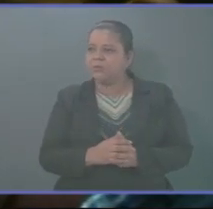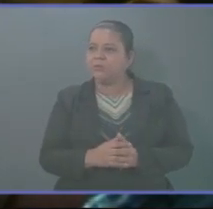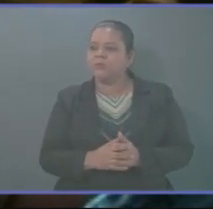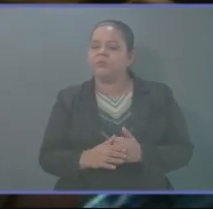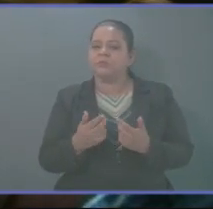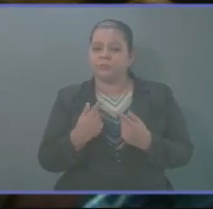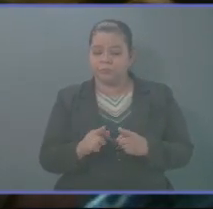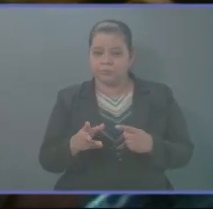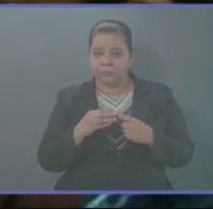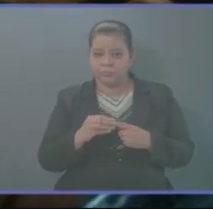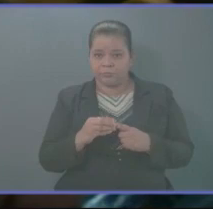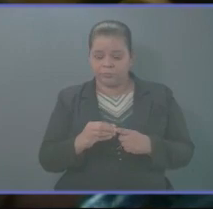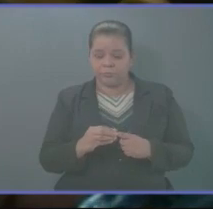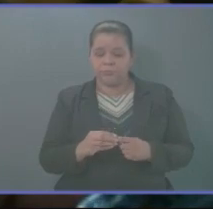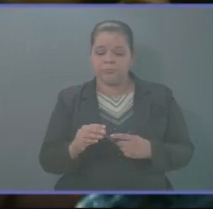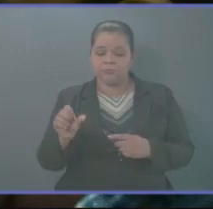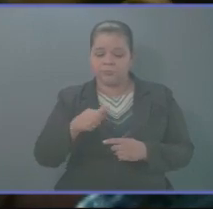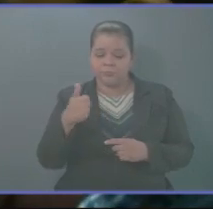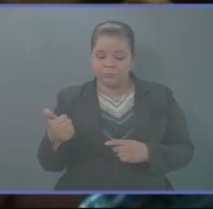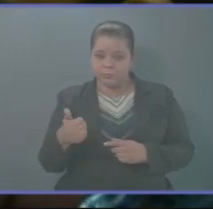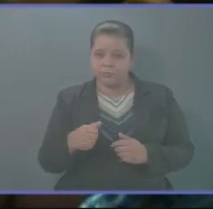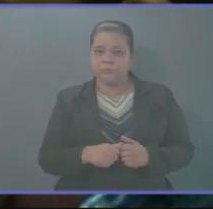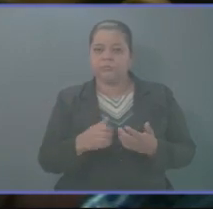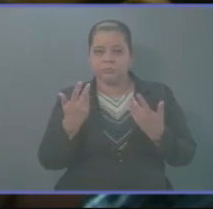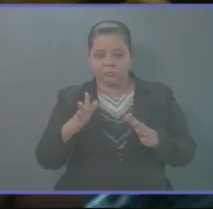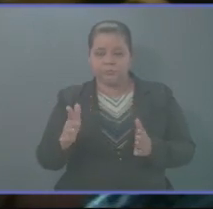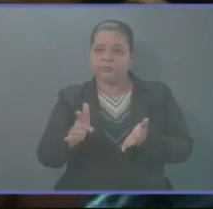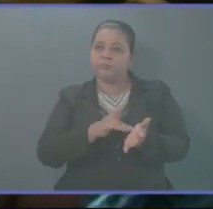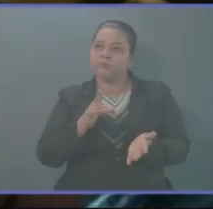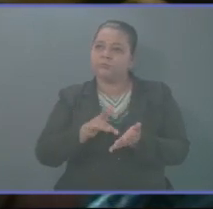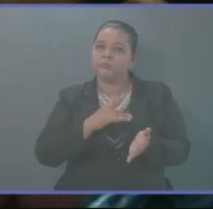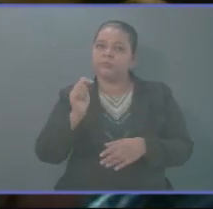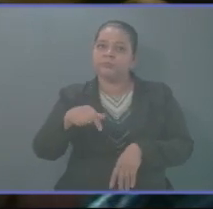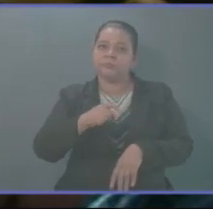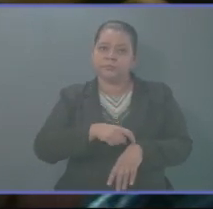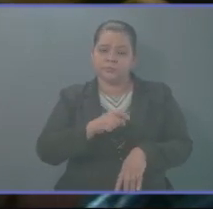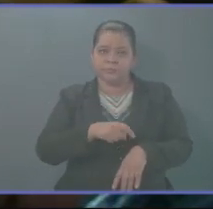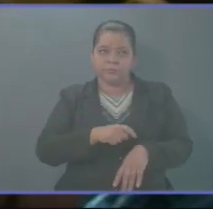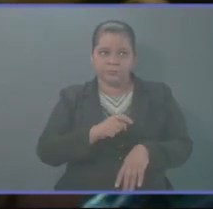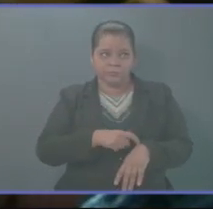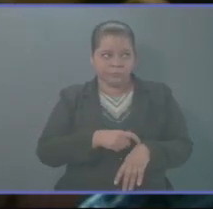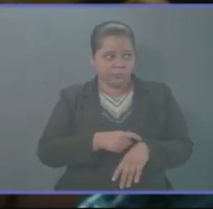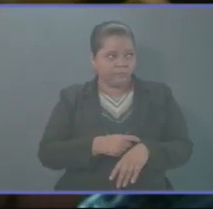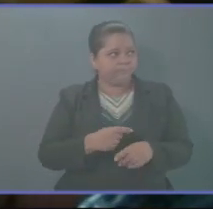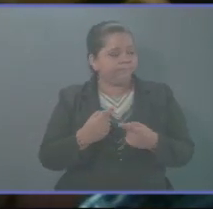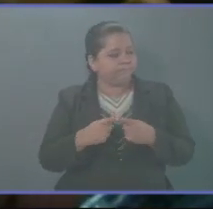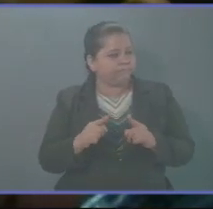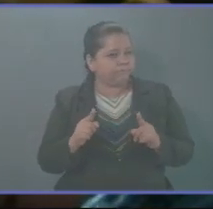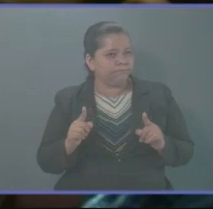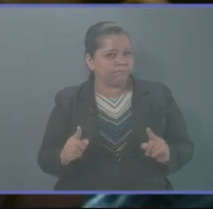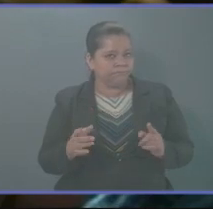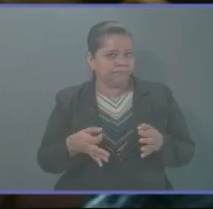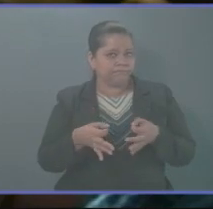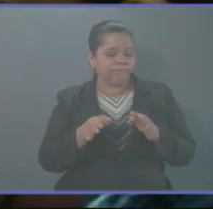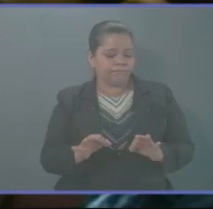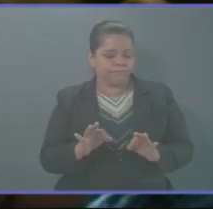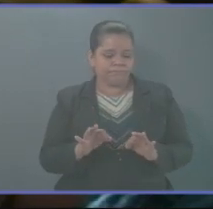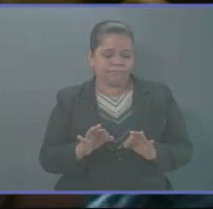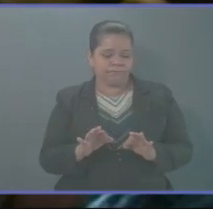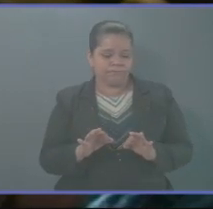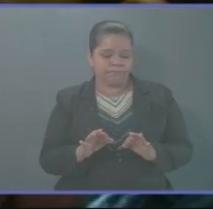sobre todo, y otras que aprovechan el momento de forma, digamos, muy